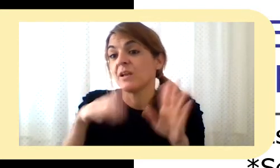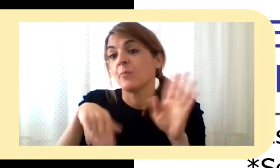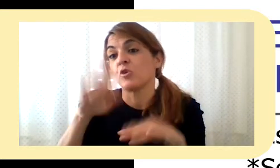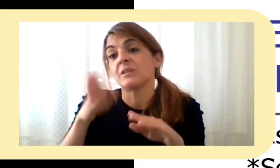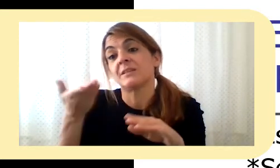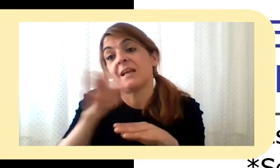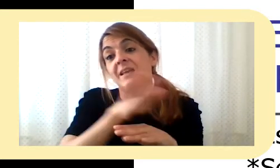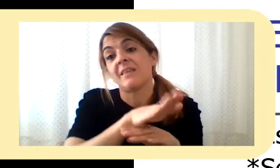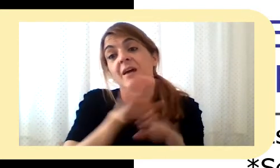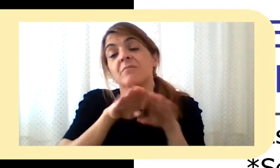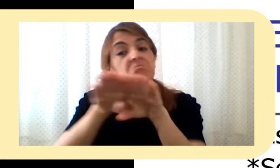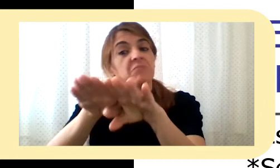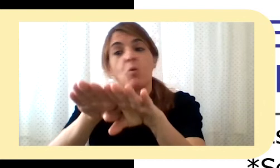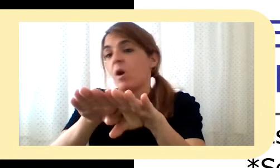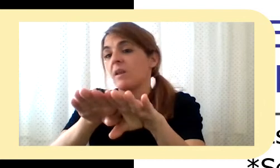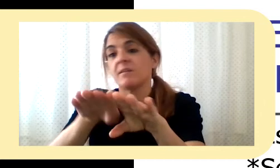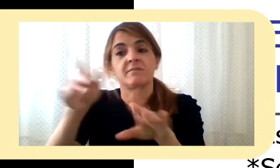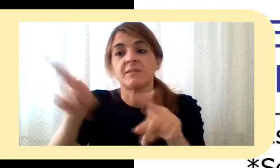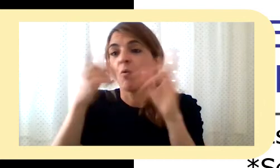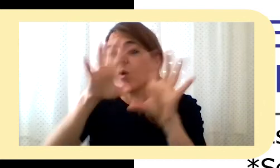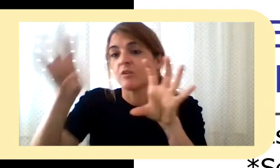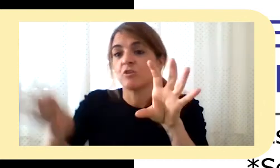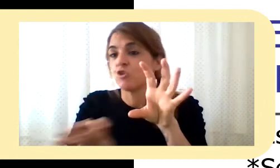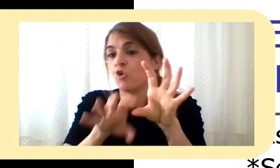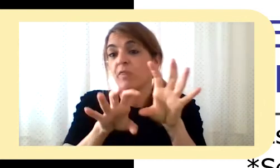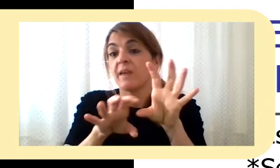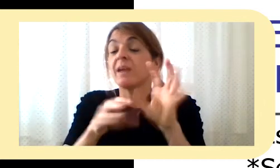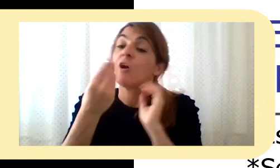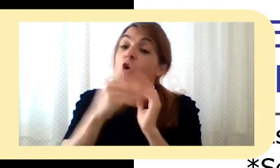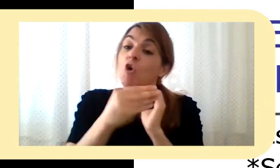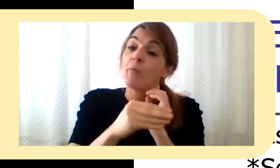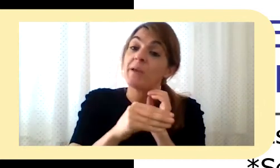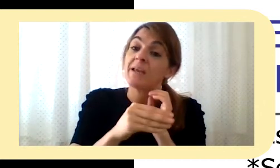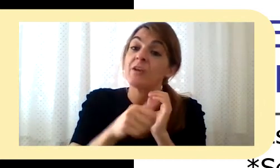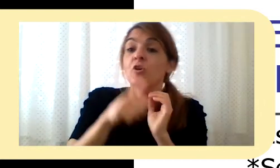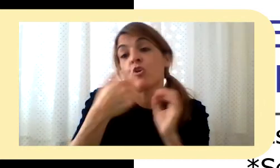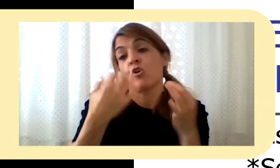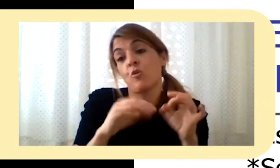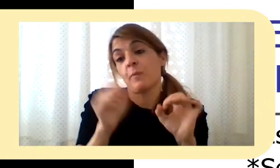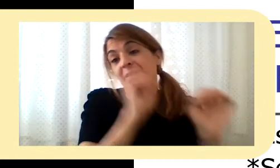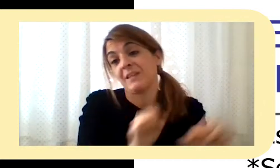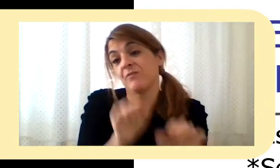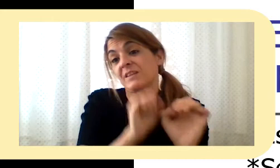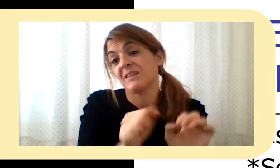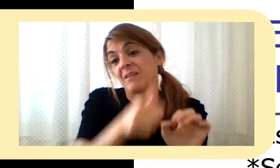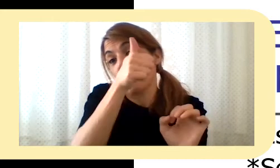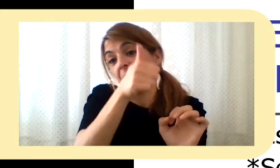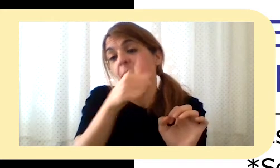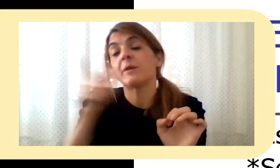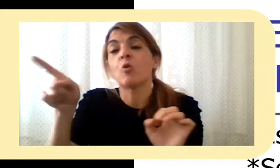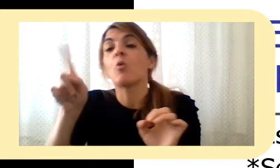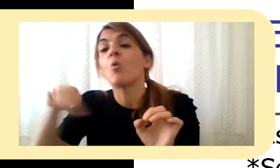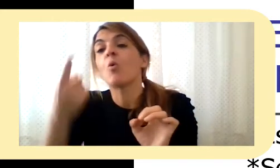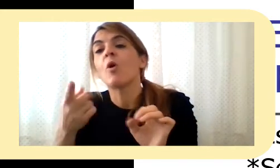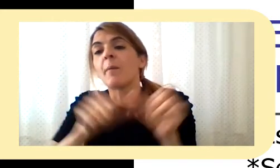en mujeres que en hombres, aunque en edades más jóvenes la inmunidad puede defender algo más, y luego la